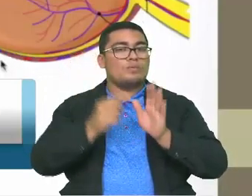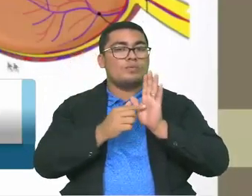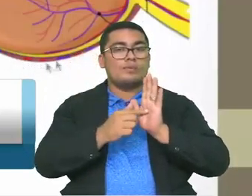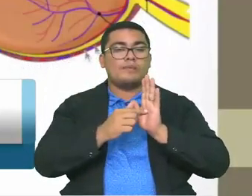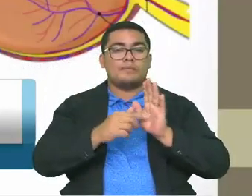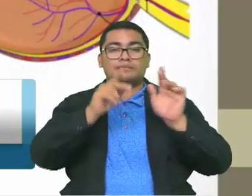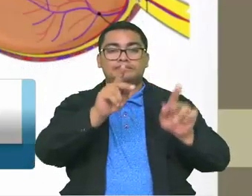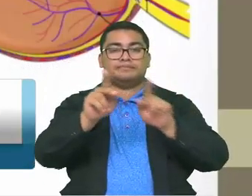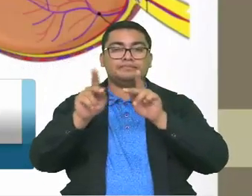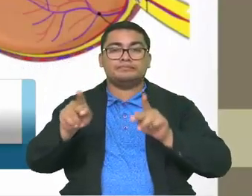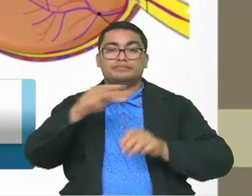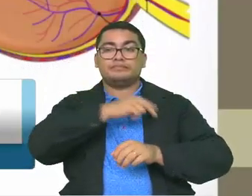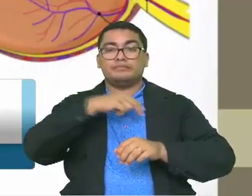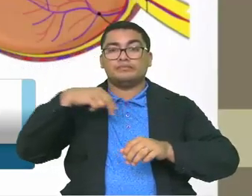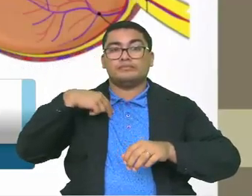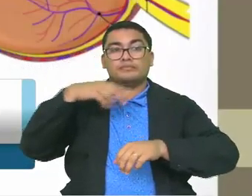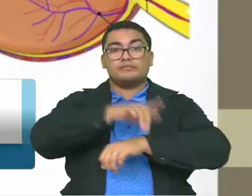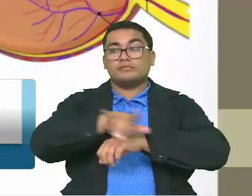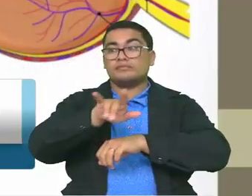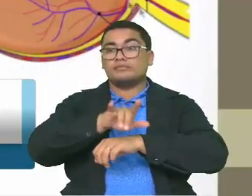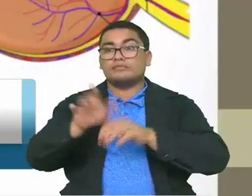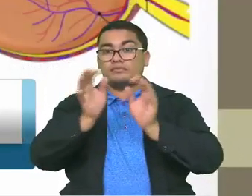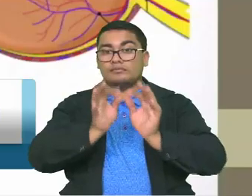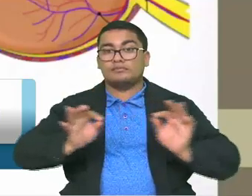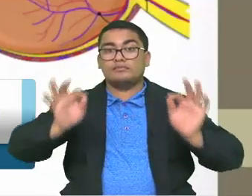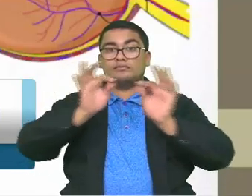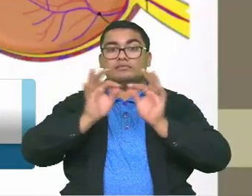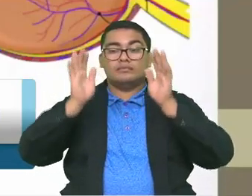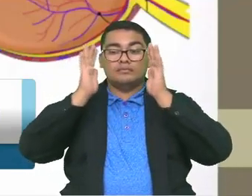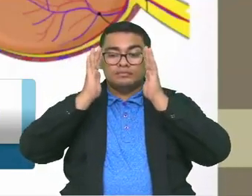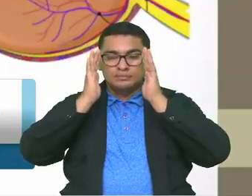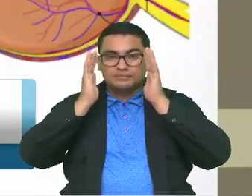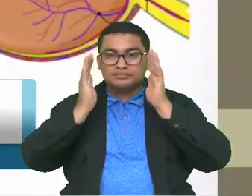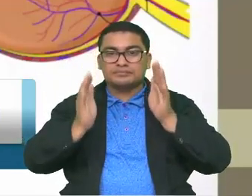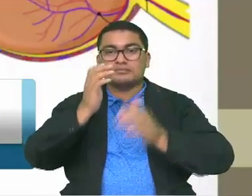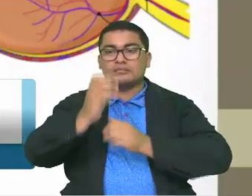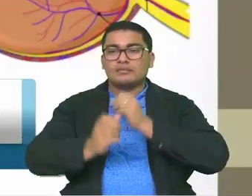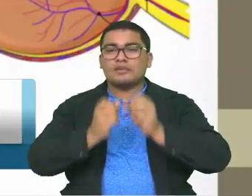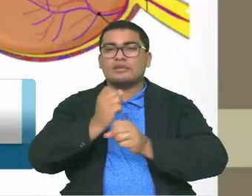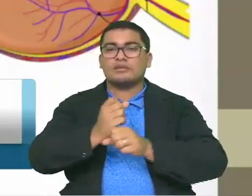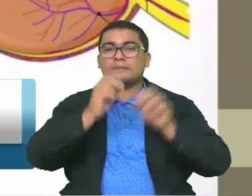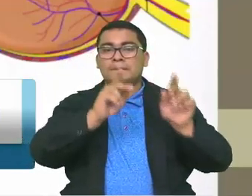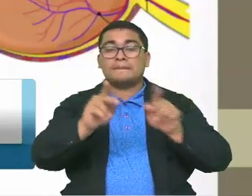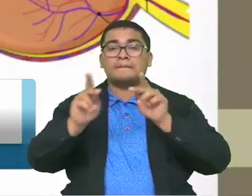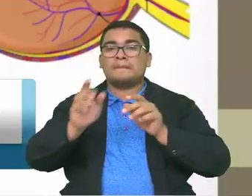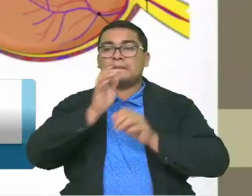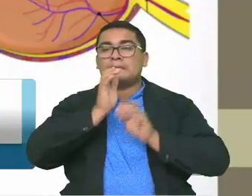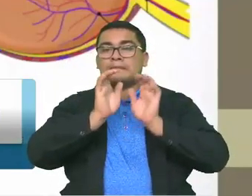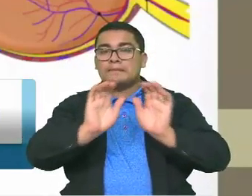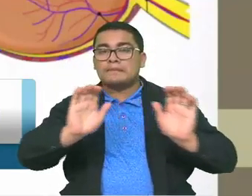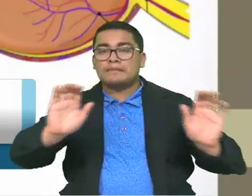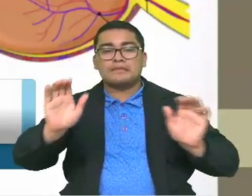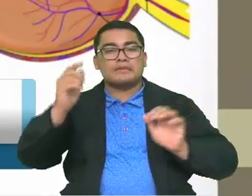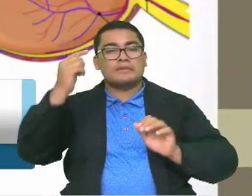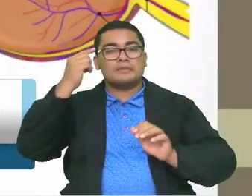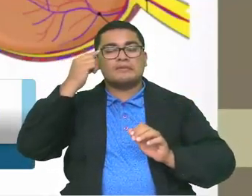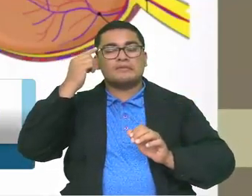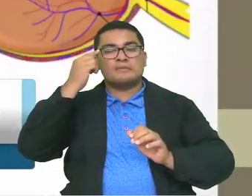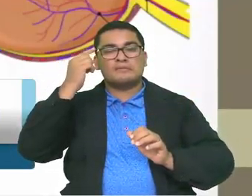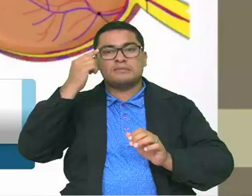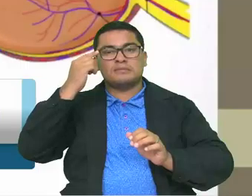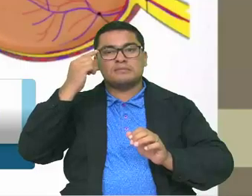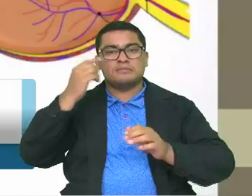que conecta el cerebro con el ojo? ¿Qué es lo que pasa? ¿Por qué se hincha? ¿A qué se debe? Son muchas las causas que pueden provocar